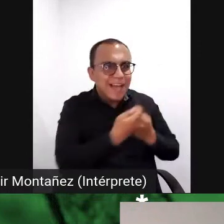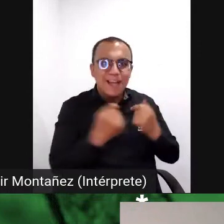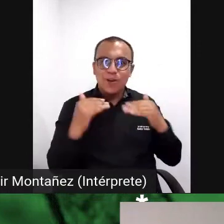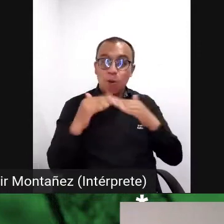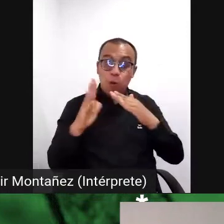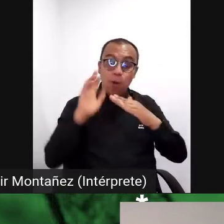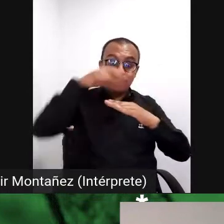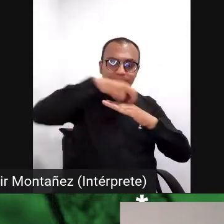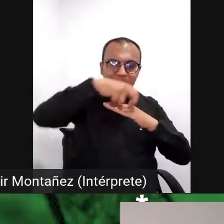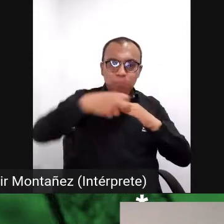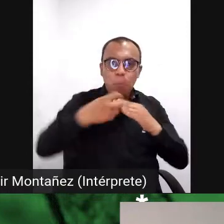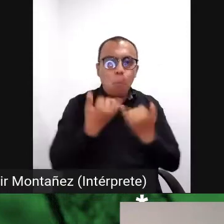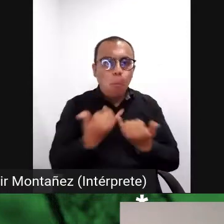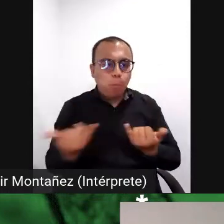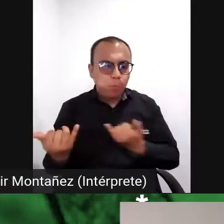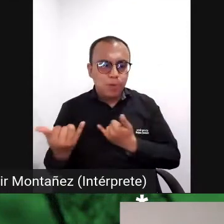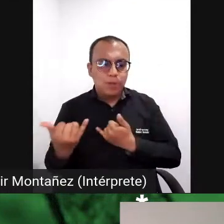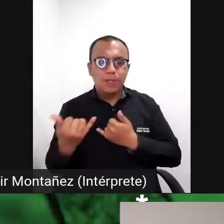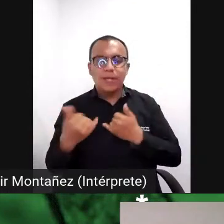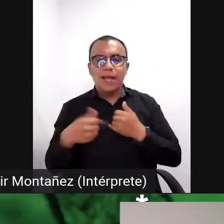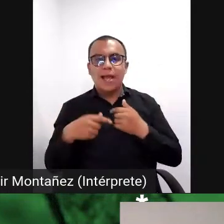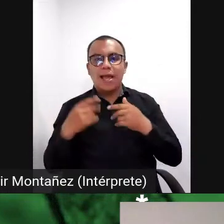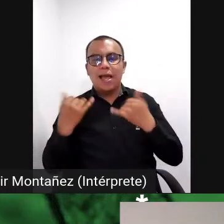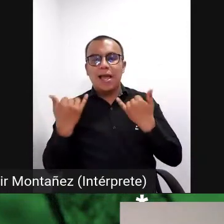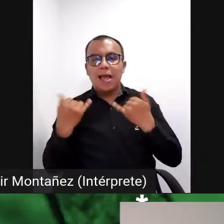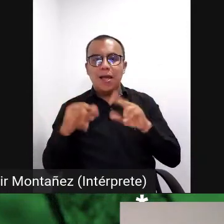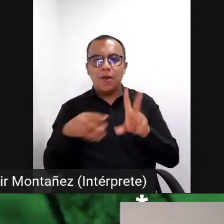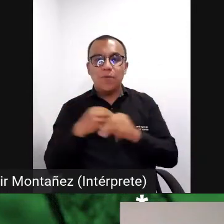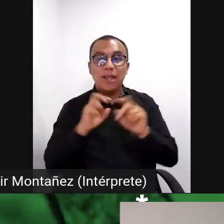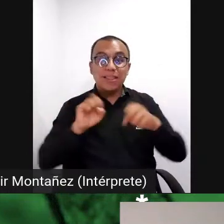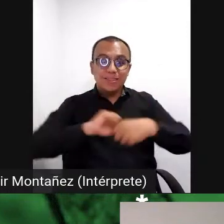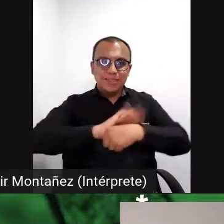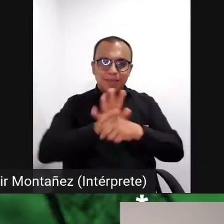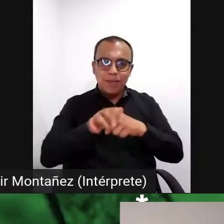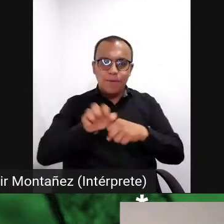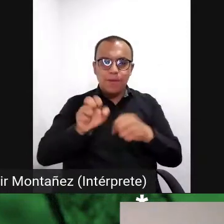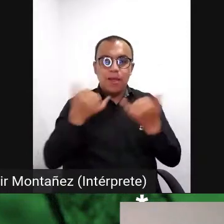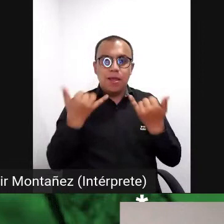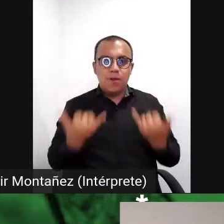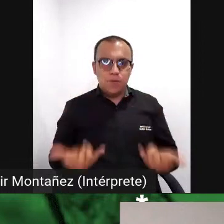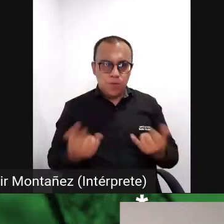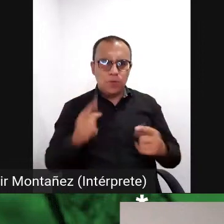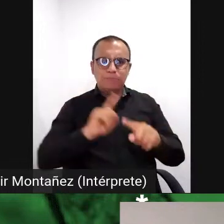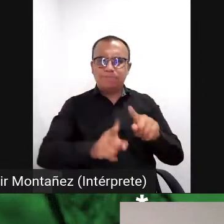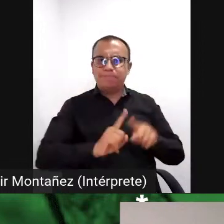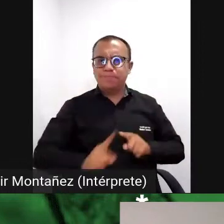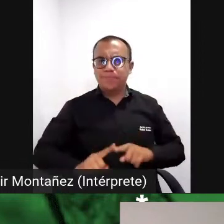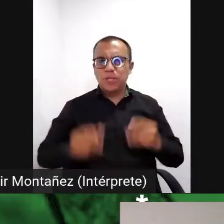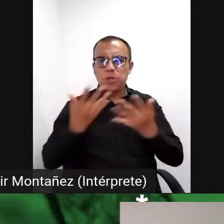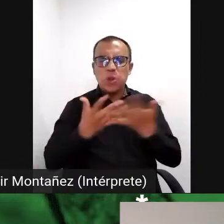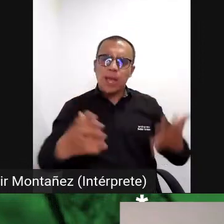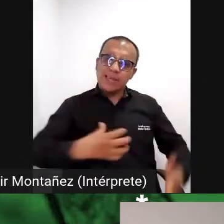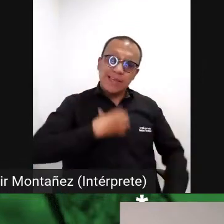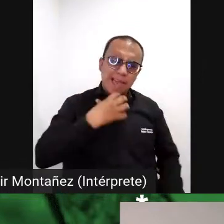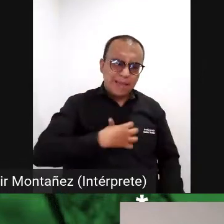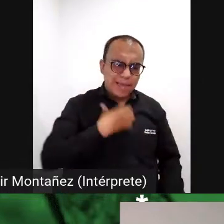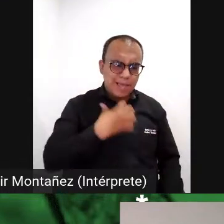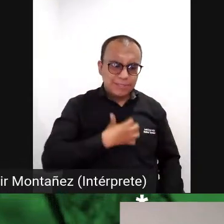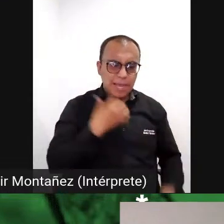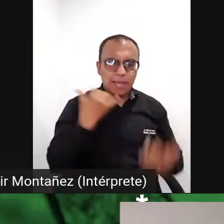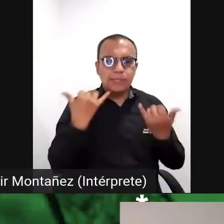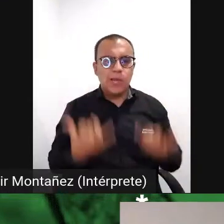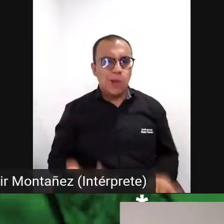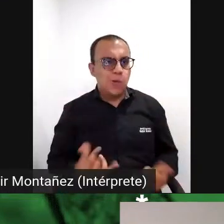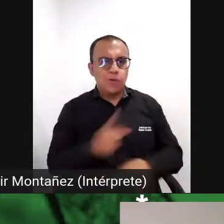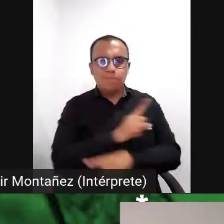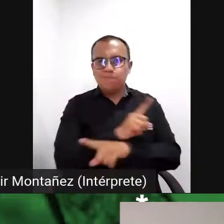también podemos ver en la actualidad con el tema mismo de la pandemia, que nos llegaban a nosotros muchas, muchas quejas de cierta manera, que no,